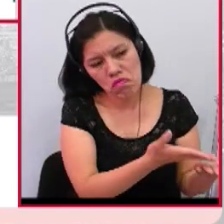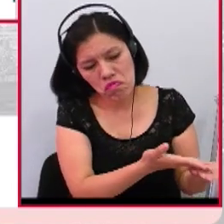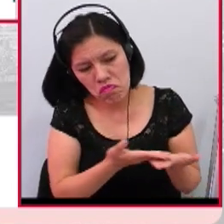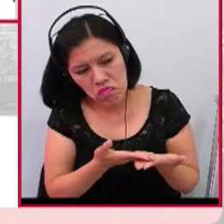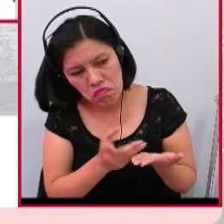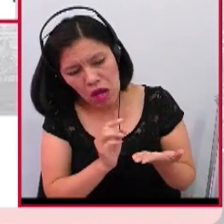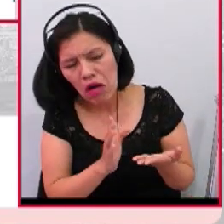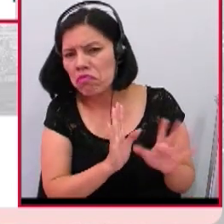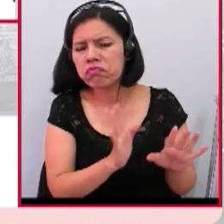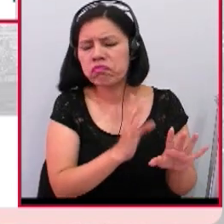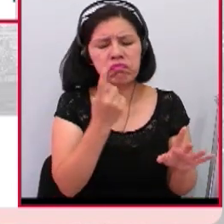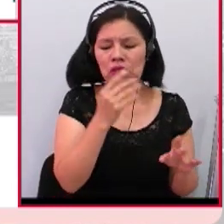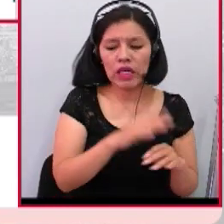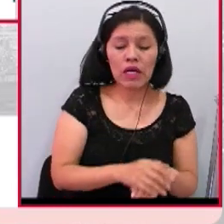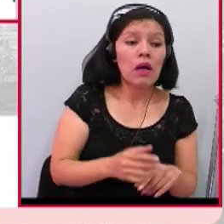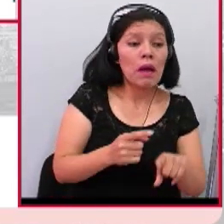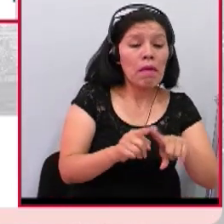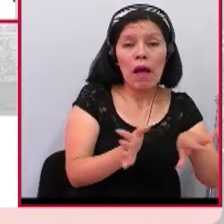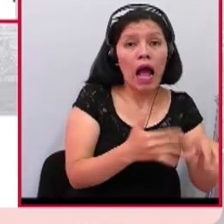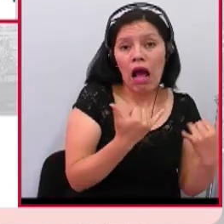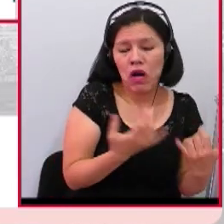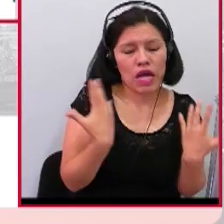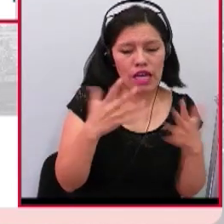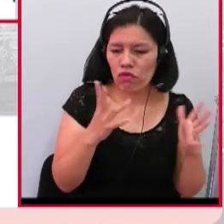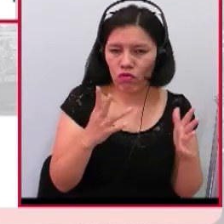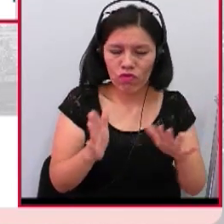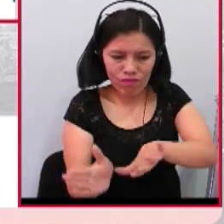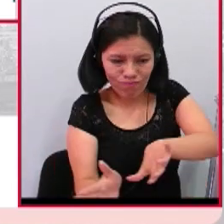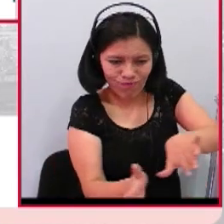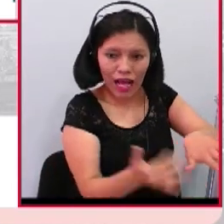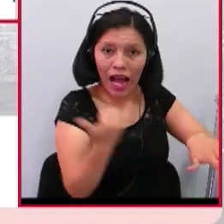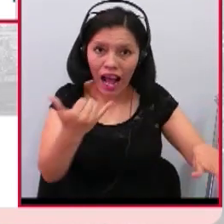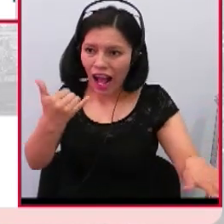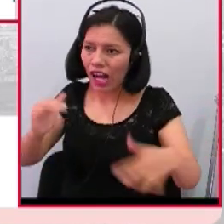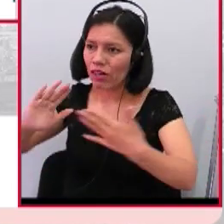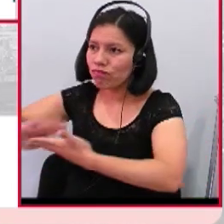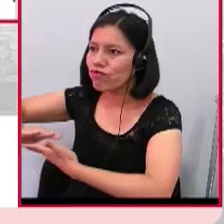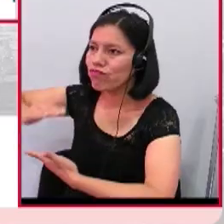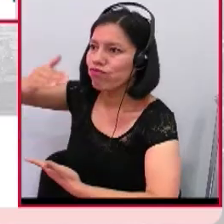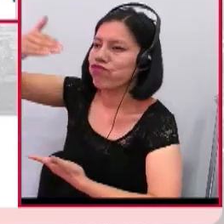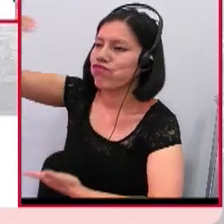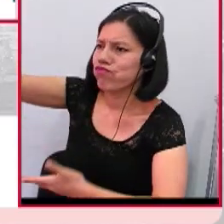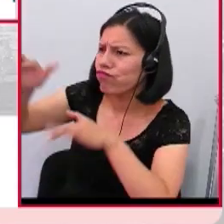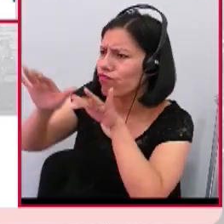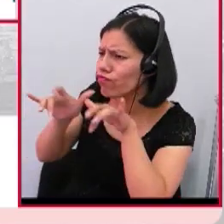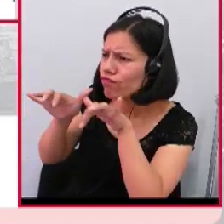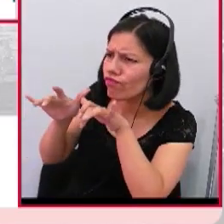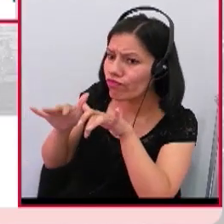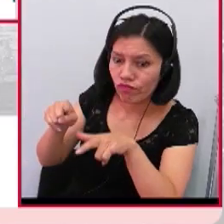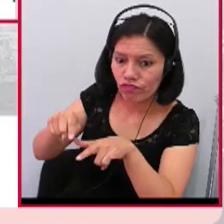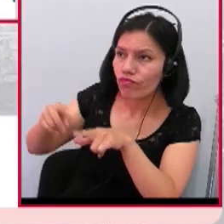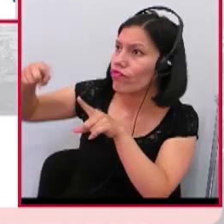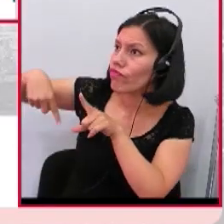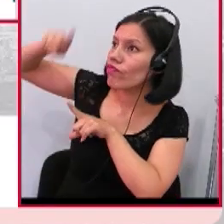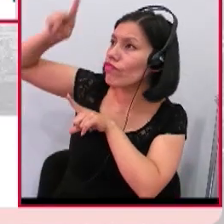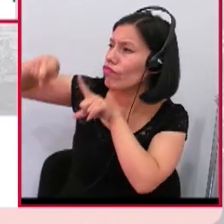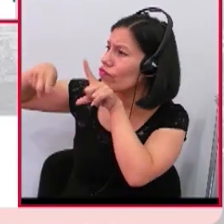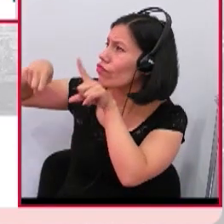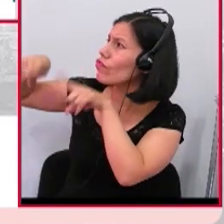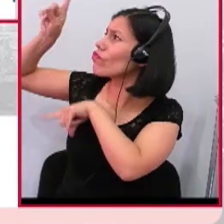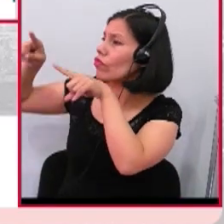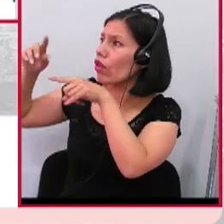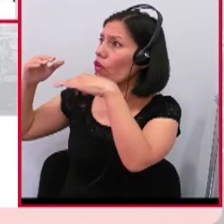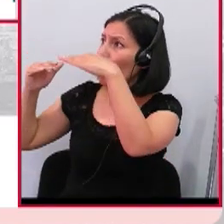convertidor, solo mira su tendencia, dije, cuando ya se van a cruzar las dos líneas, la línea azul y la línea roja, saca el convertidor, ya terminó, otra